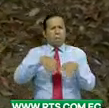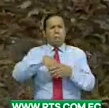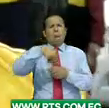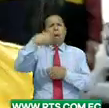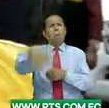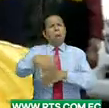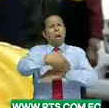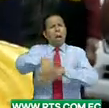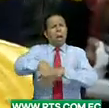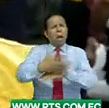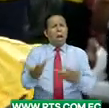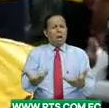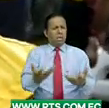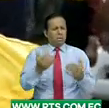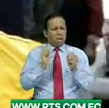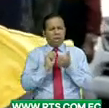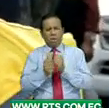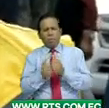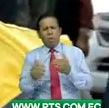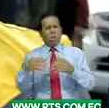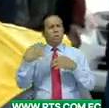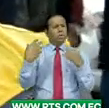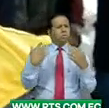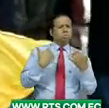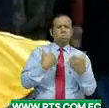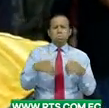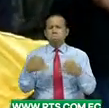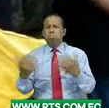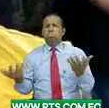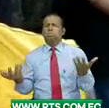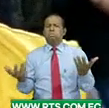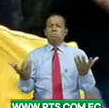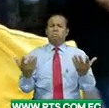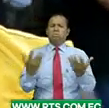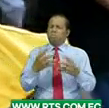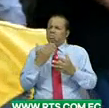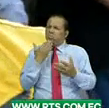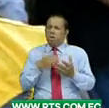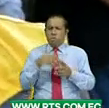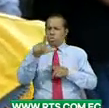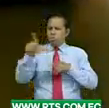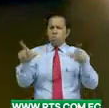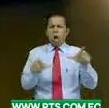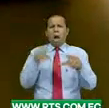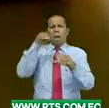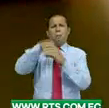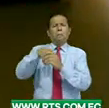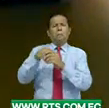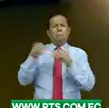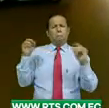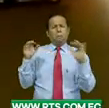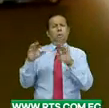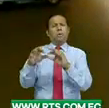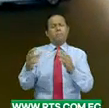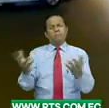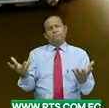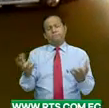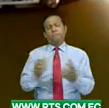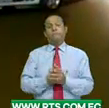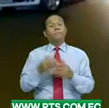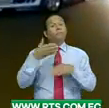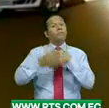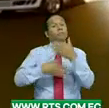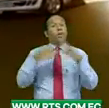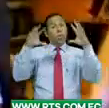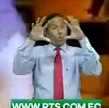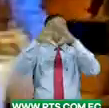aceras, están jugando, practicando estos deportes, están en espacios totalmente prohibidos. Ya en horas de la noche, el